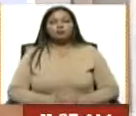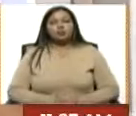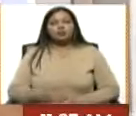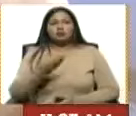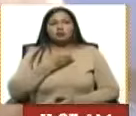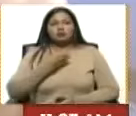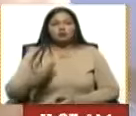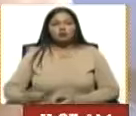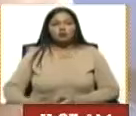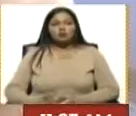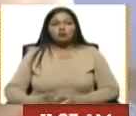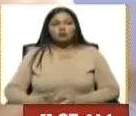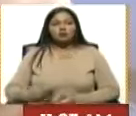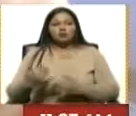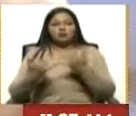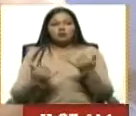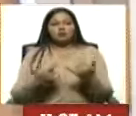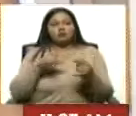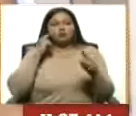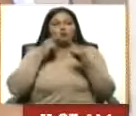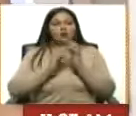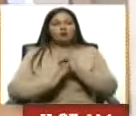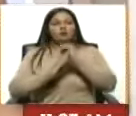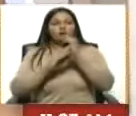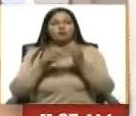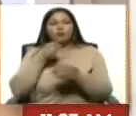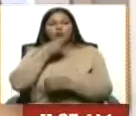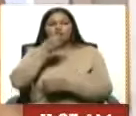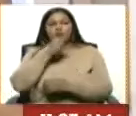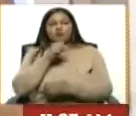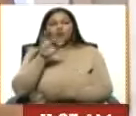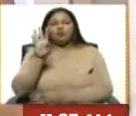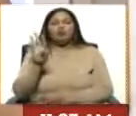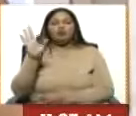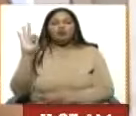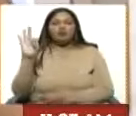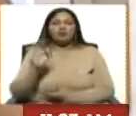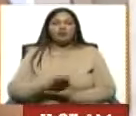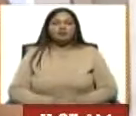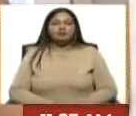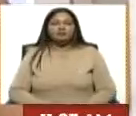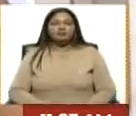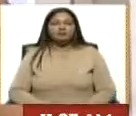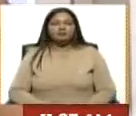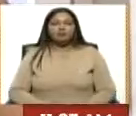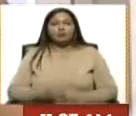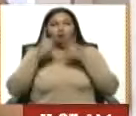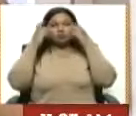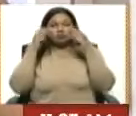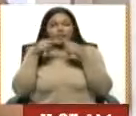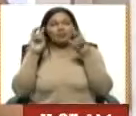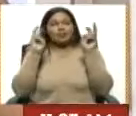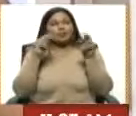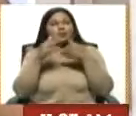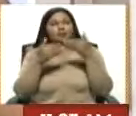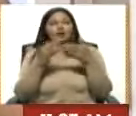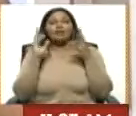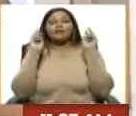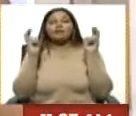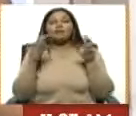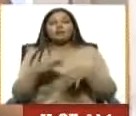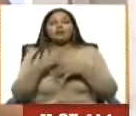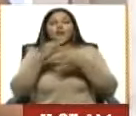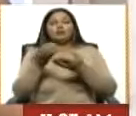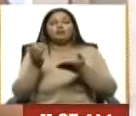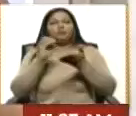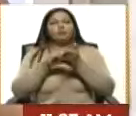presidente, sí, del periódico. Bueno, director del periódico 4F y también, bueno, experto en estos temas de algoritmo. Vamos a hablar de temas interesantes porque a la